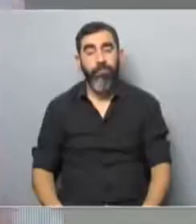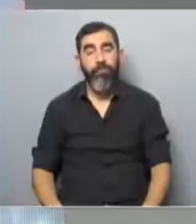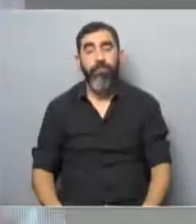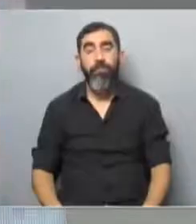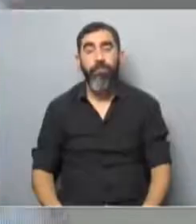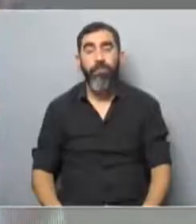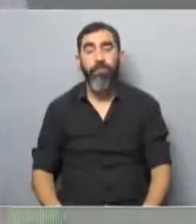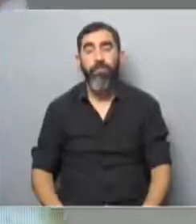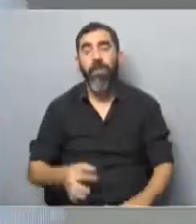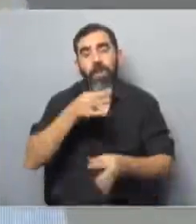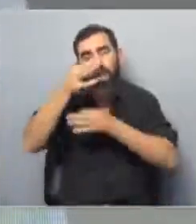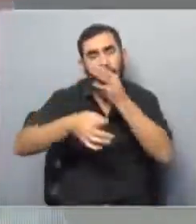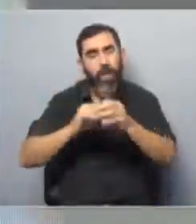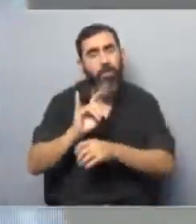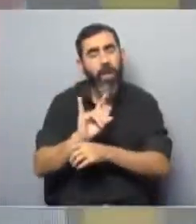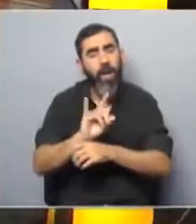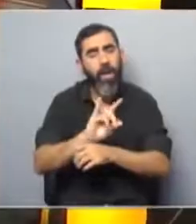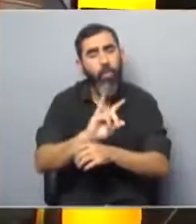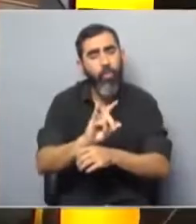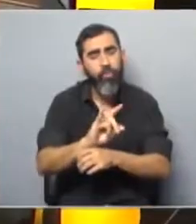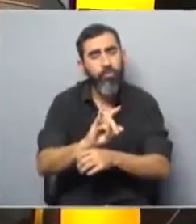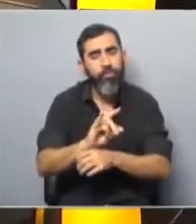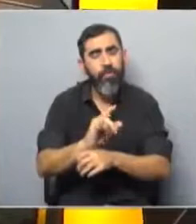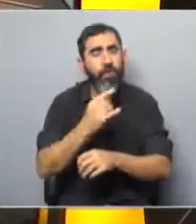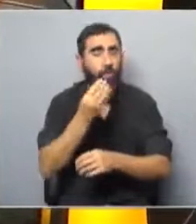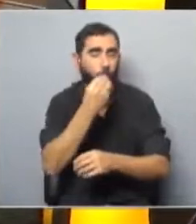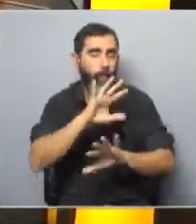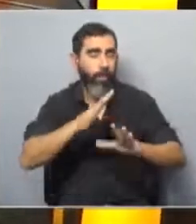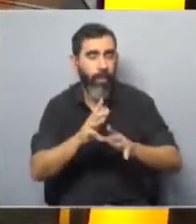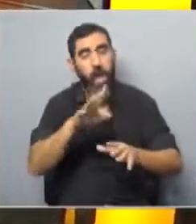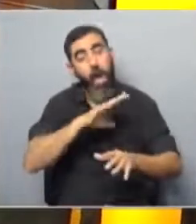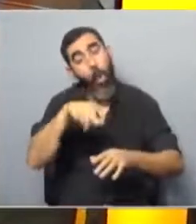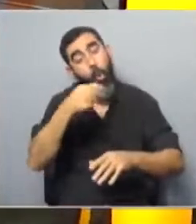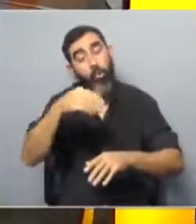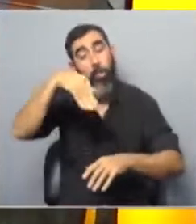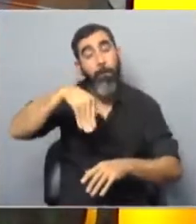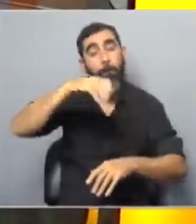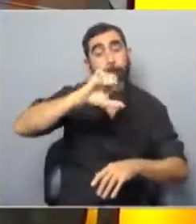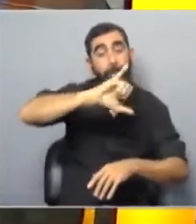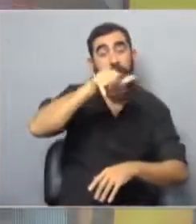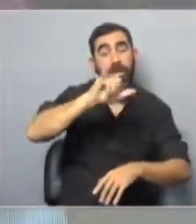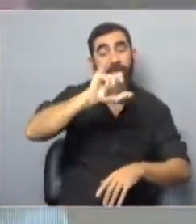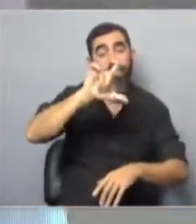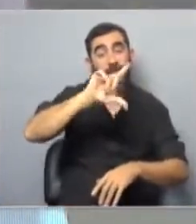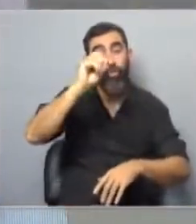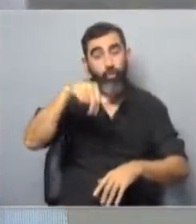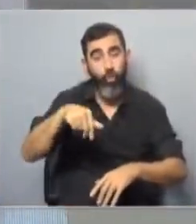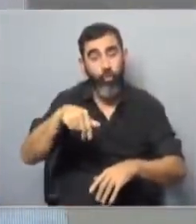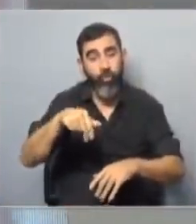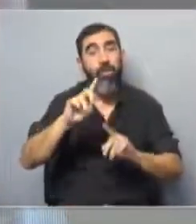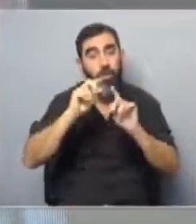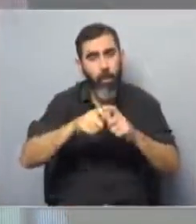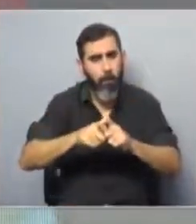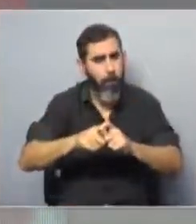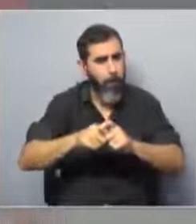Cuando hablabas, Ernesto, recién del caracol, hablabas de su dieta. Sin embargo, hay otro mejillón que también es exótico, que no hay con qué pararlo